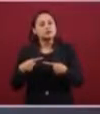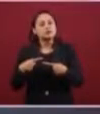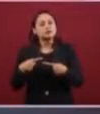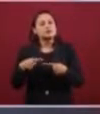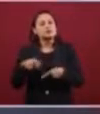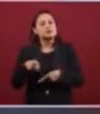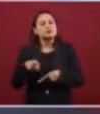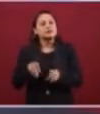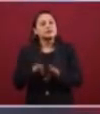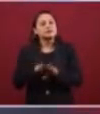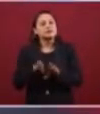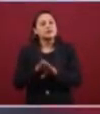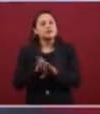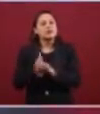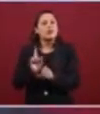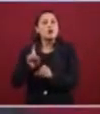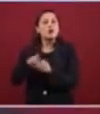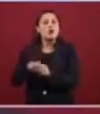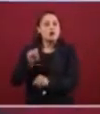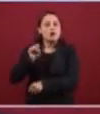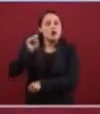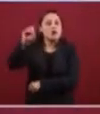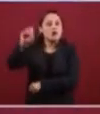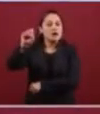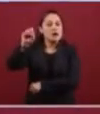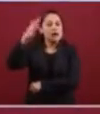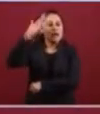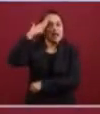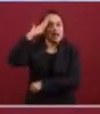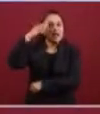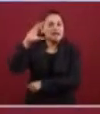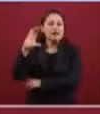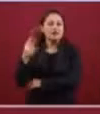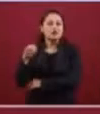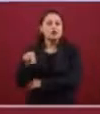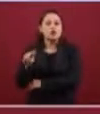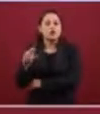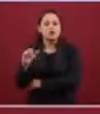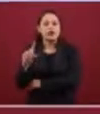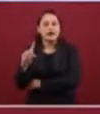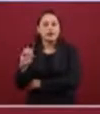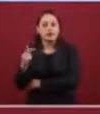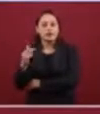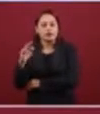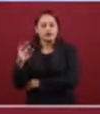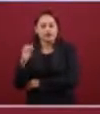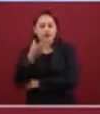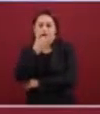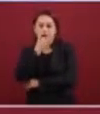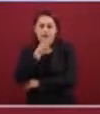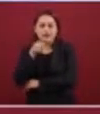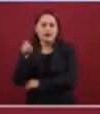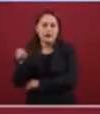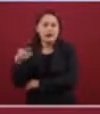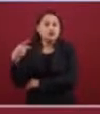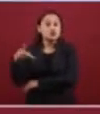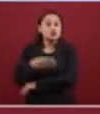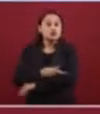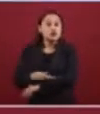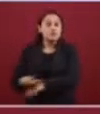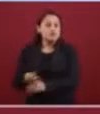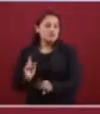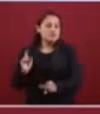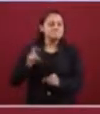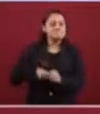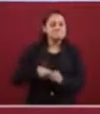fieles al líder sindical Conrado García Velasco, pues también tenían sus familiares ahí. Estamos hablando